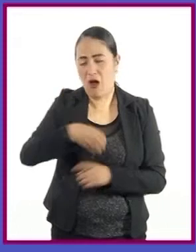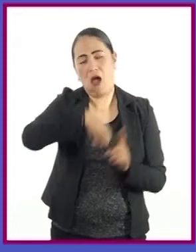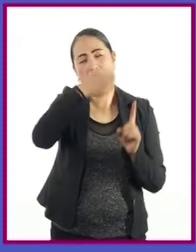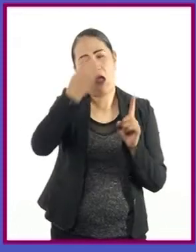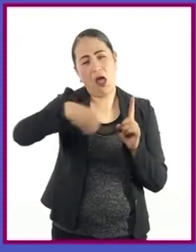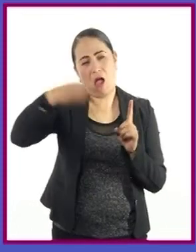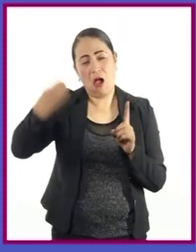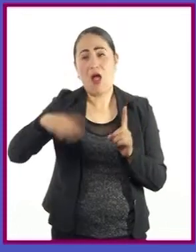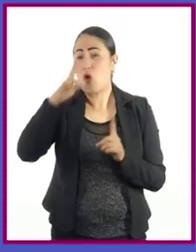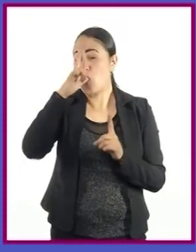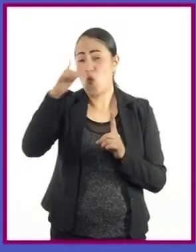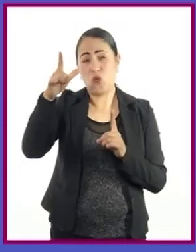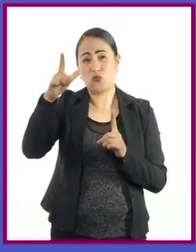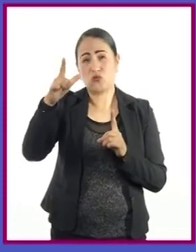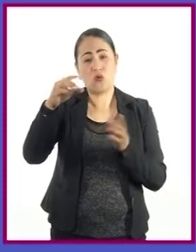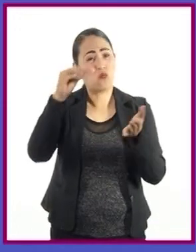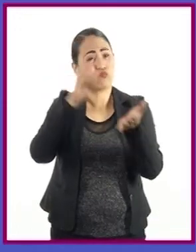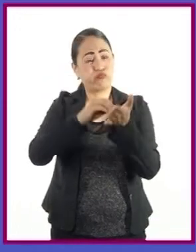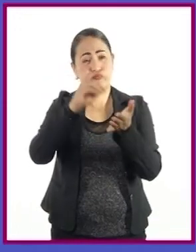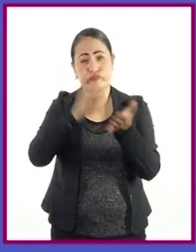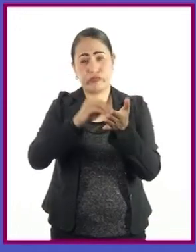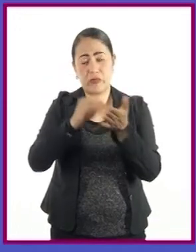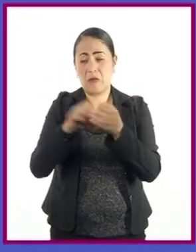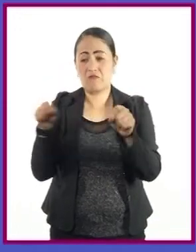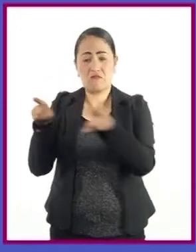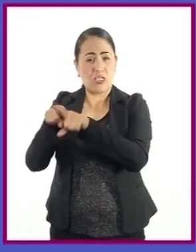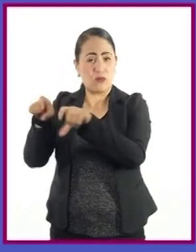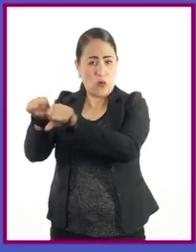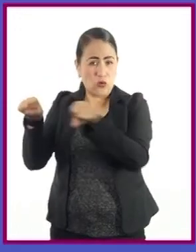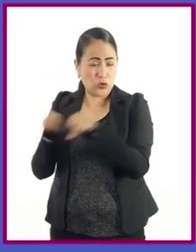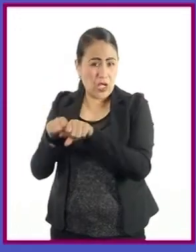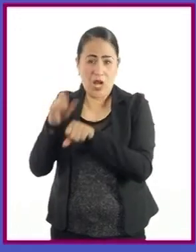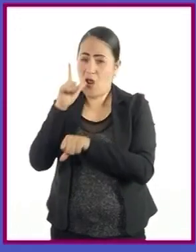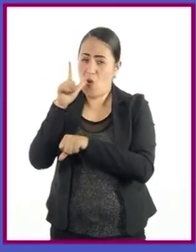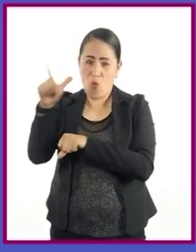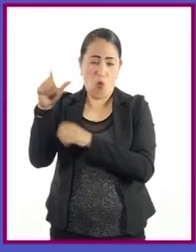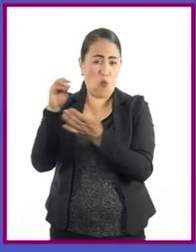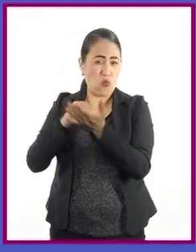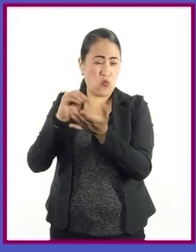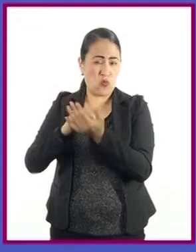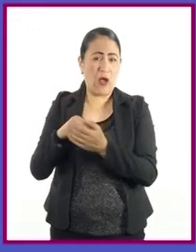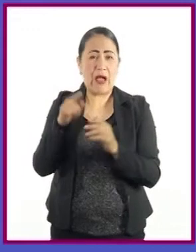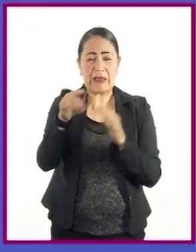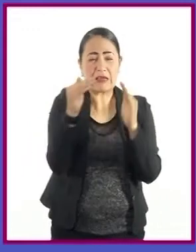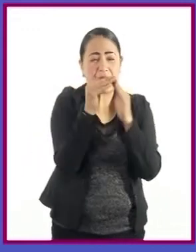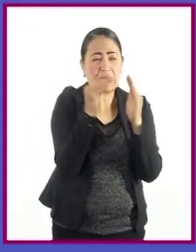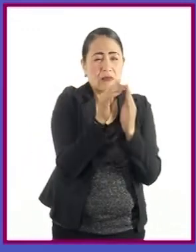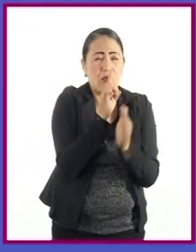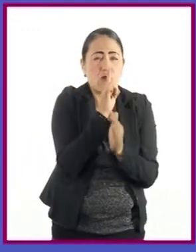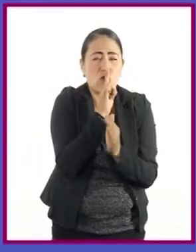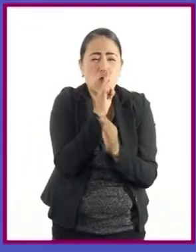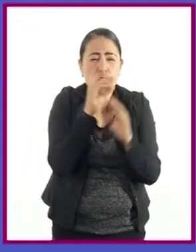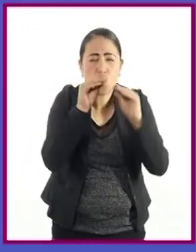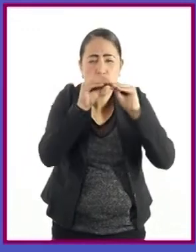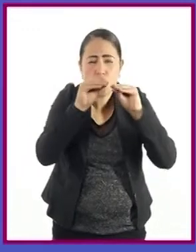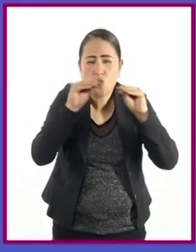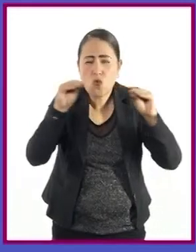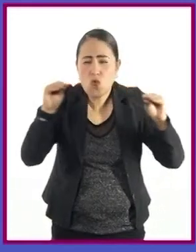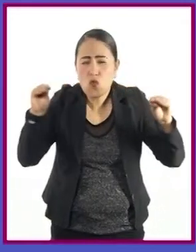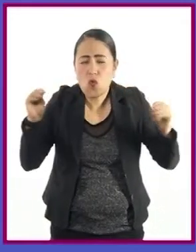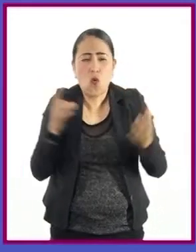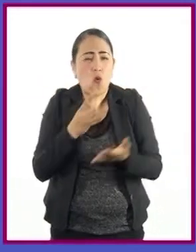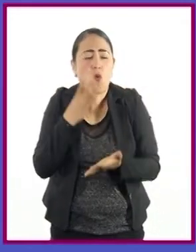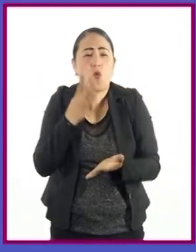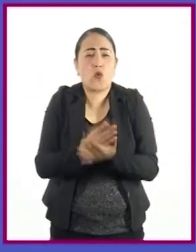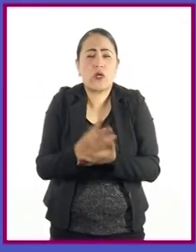en el dormitorio y la sala. En el silencio agónico de la casa, no se oía más que el delirio